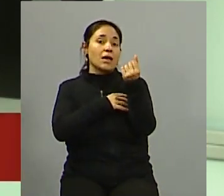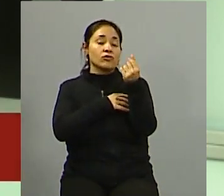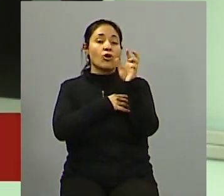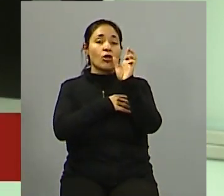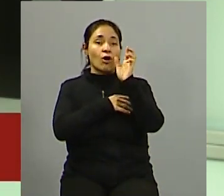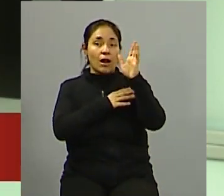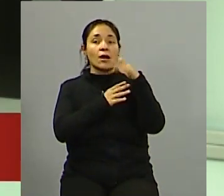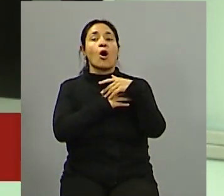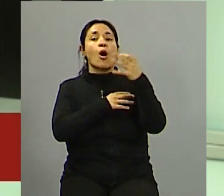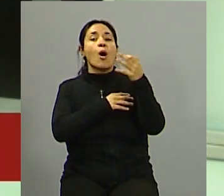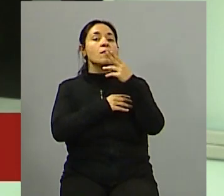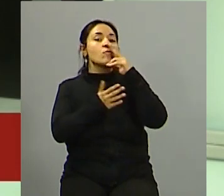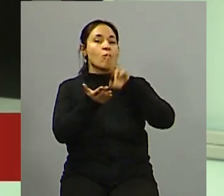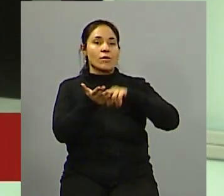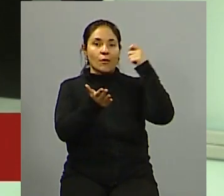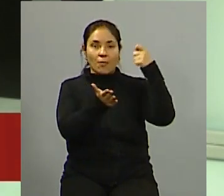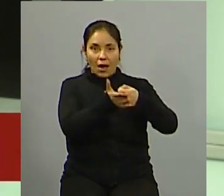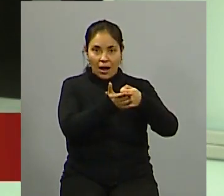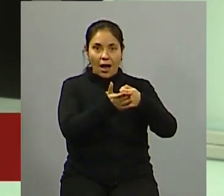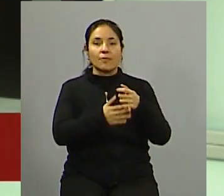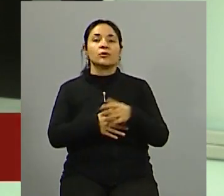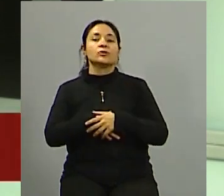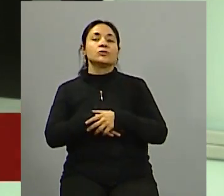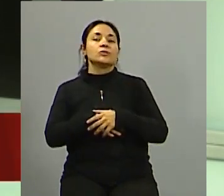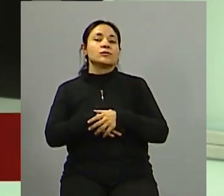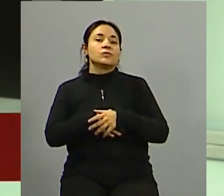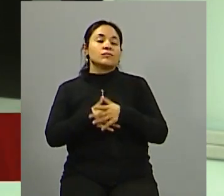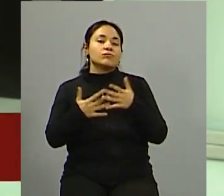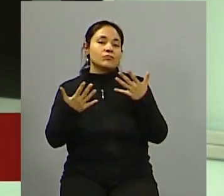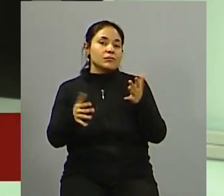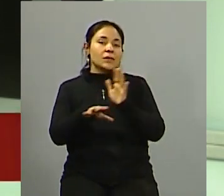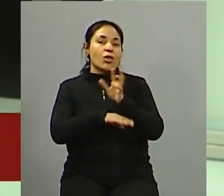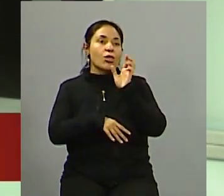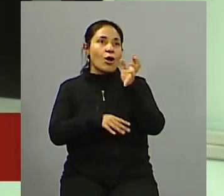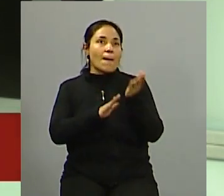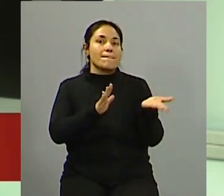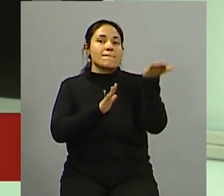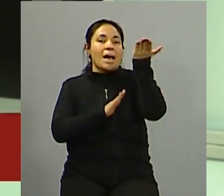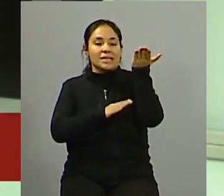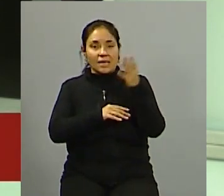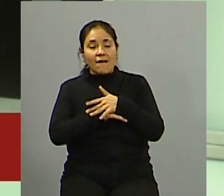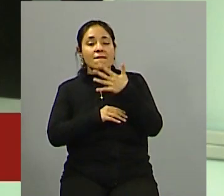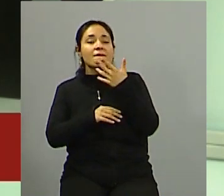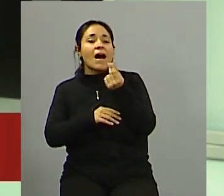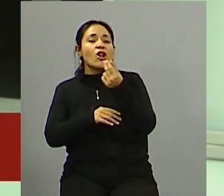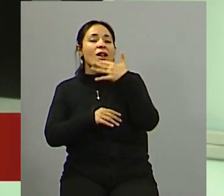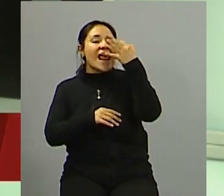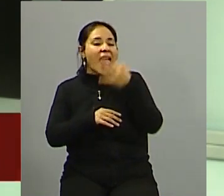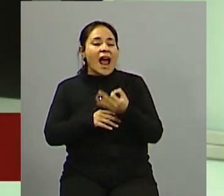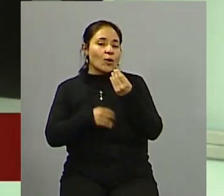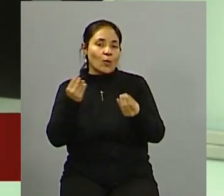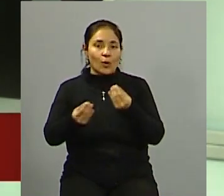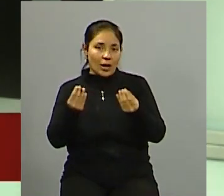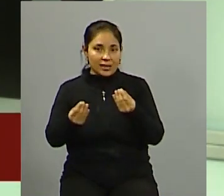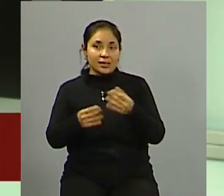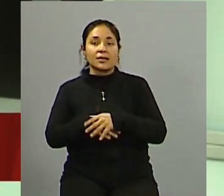extranjera, tenemos que pagar un impuesto, que obviamente nos termina costando el dólar mucho más. ¿Cuál sería el valor real? Digo, y también separando un poco lo que sucede, que